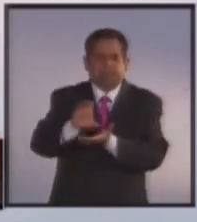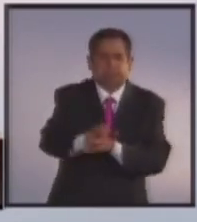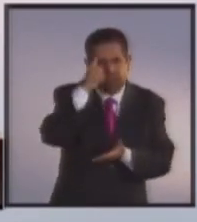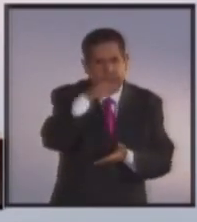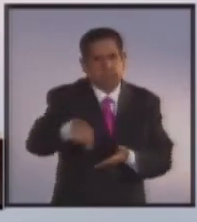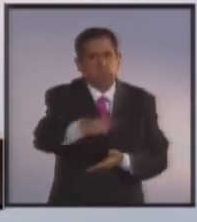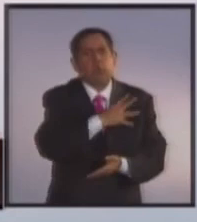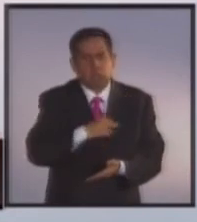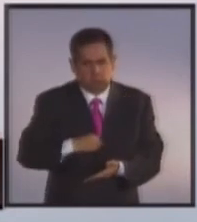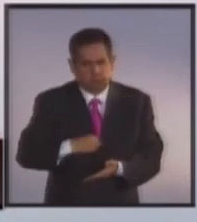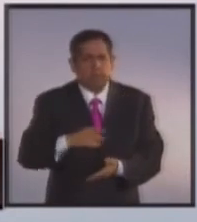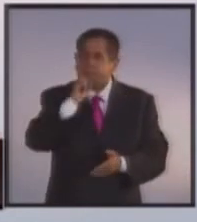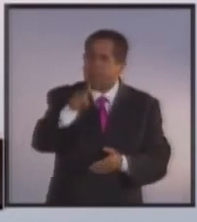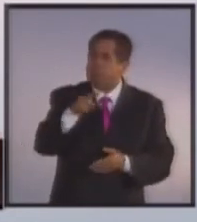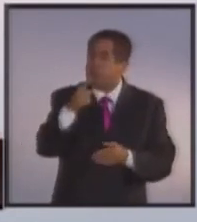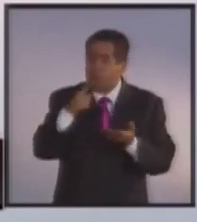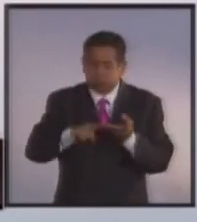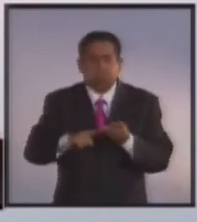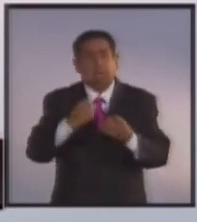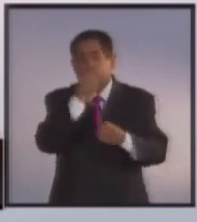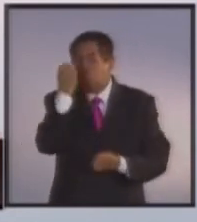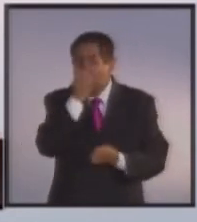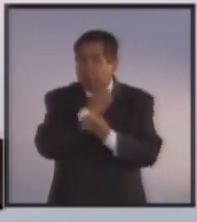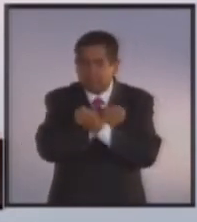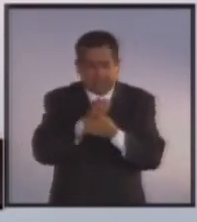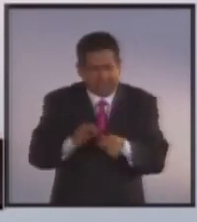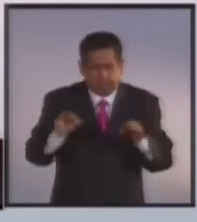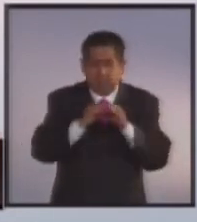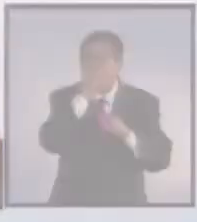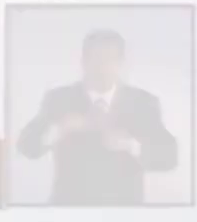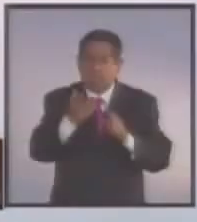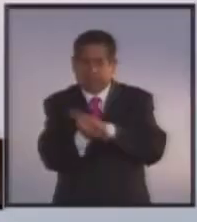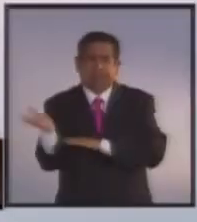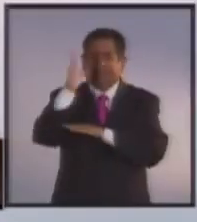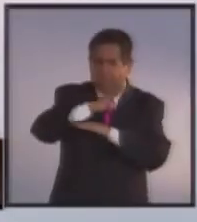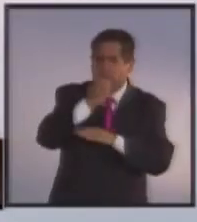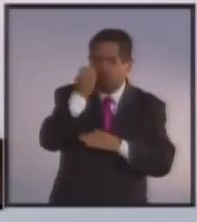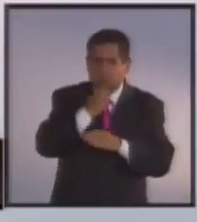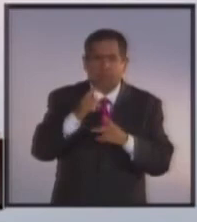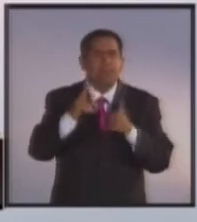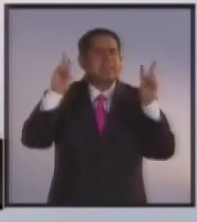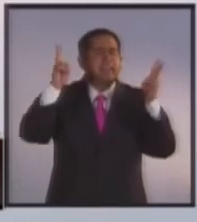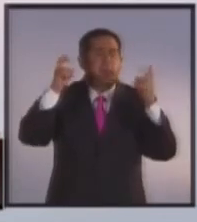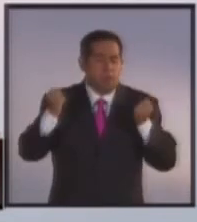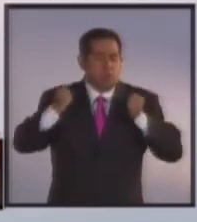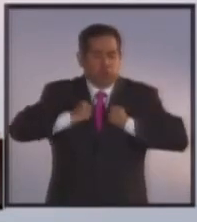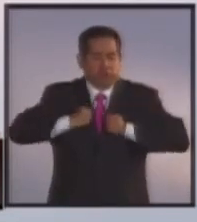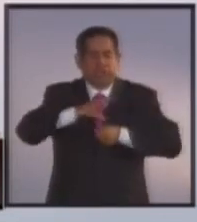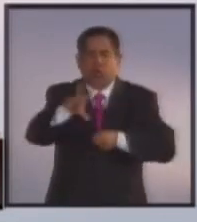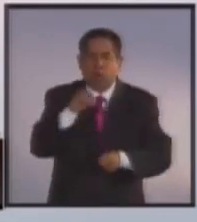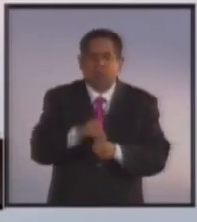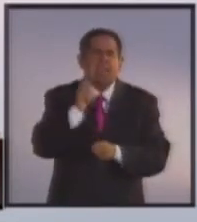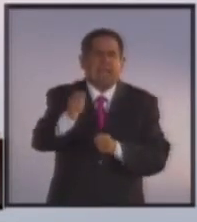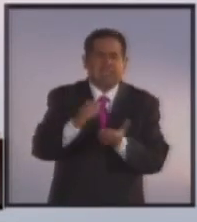como un instrumento para la igualdad social, a través de las jornadas escolares completas, el programa de mochila completa, útiles